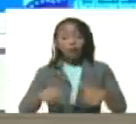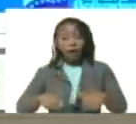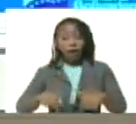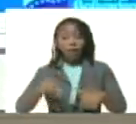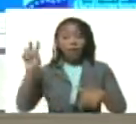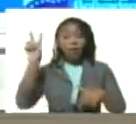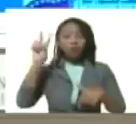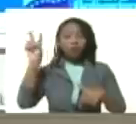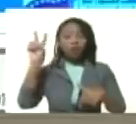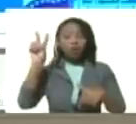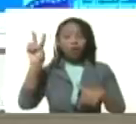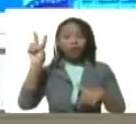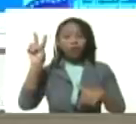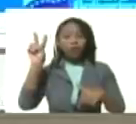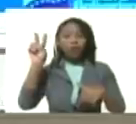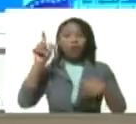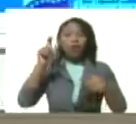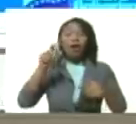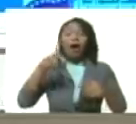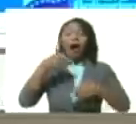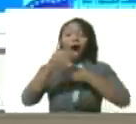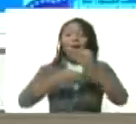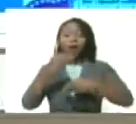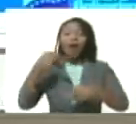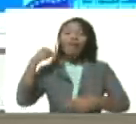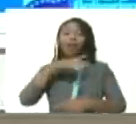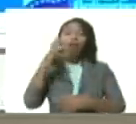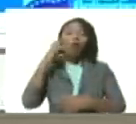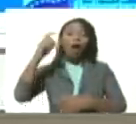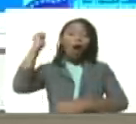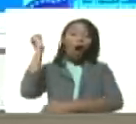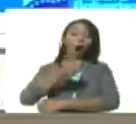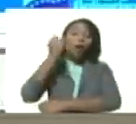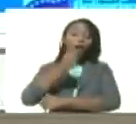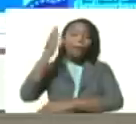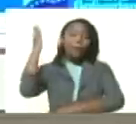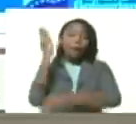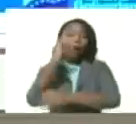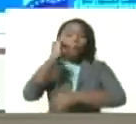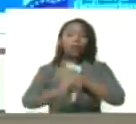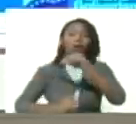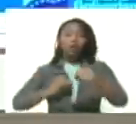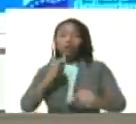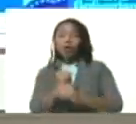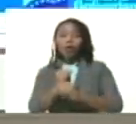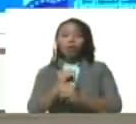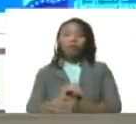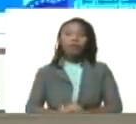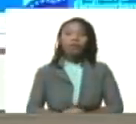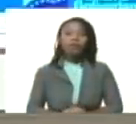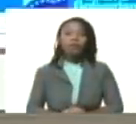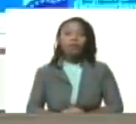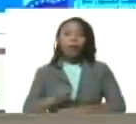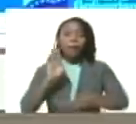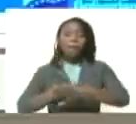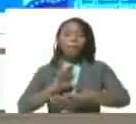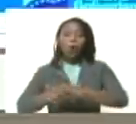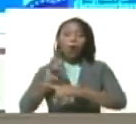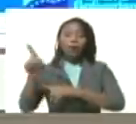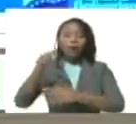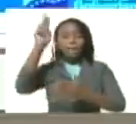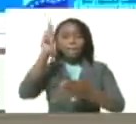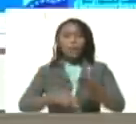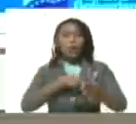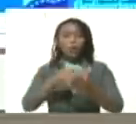Venezuela llevará a Iván Duque ante la Corte Penal Internacional por el delito de